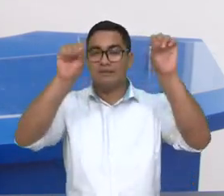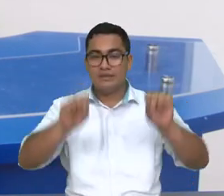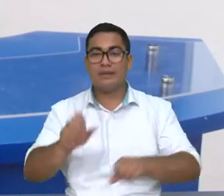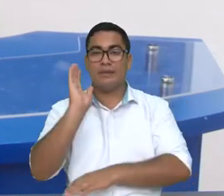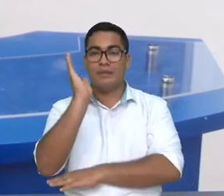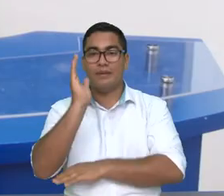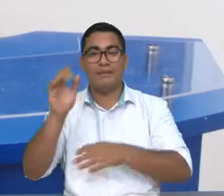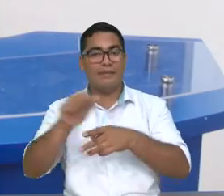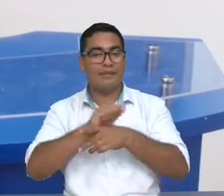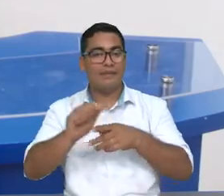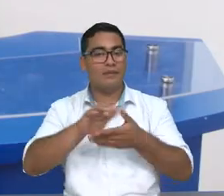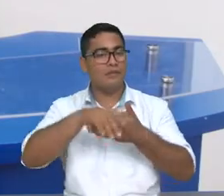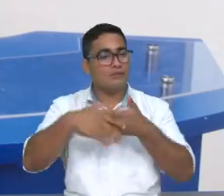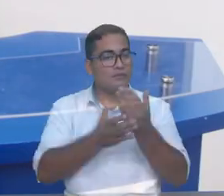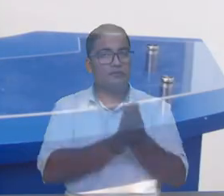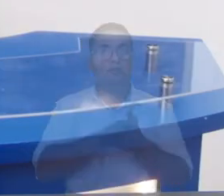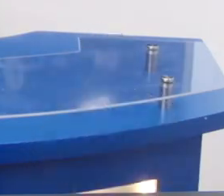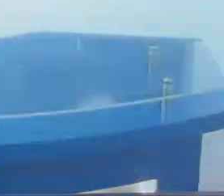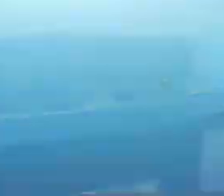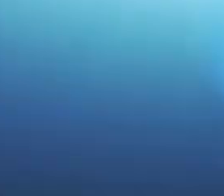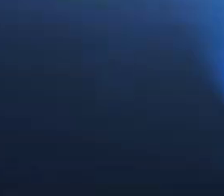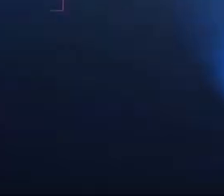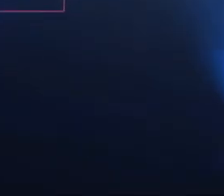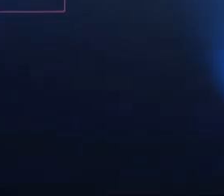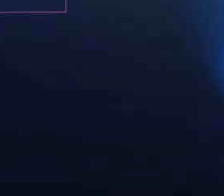del buen lavado de manos.